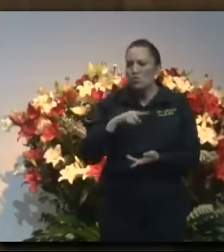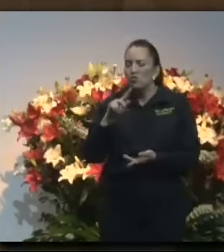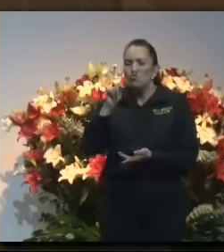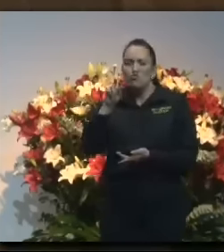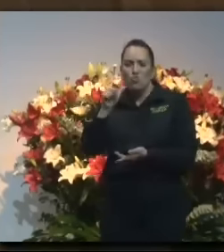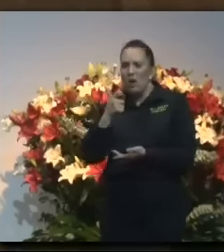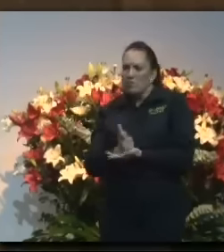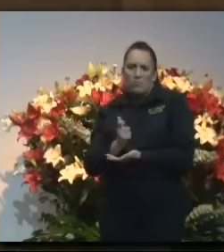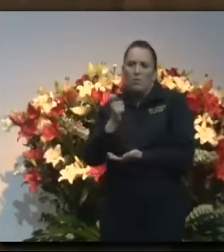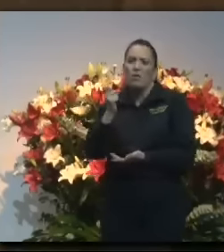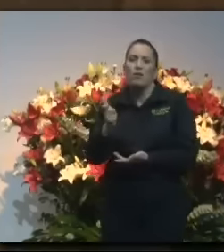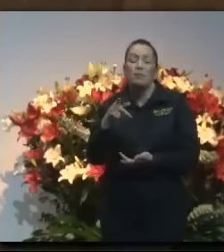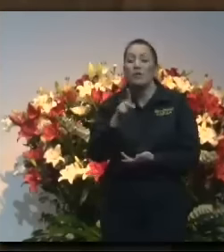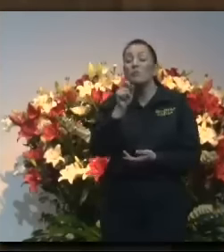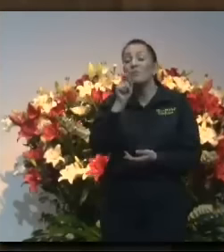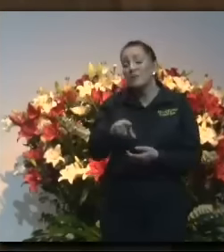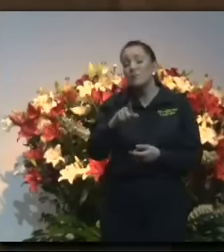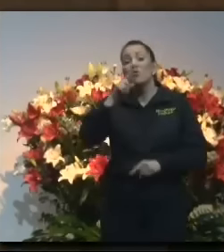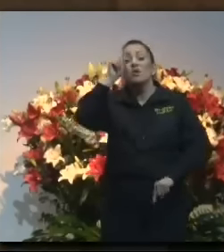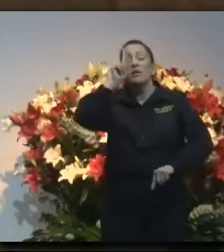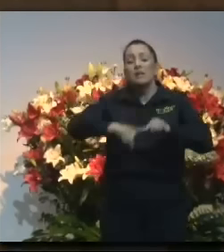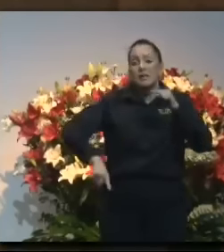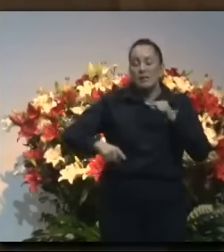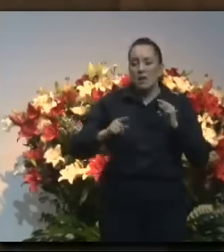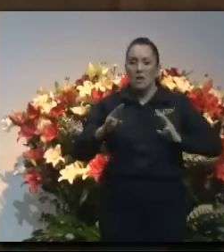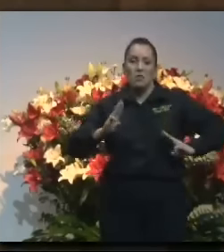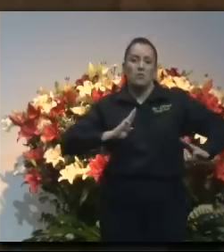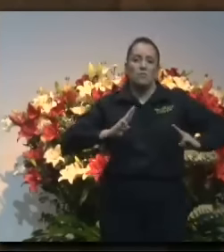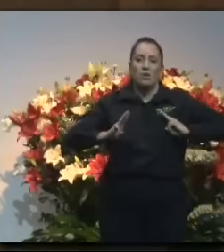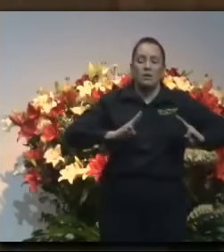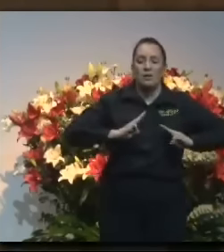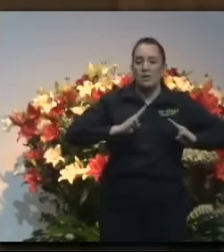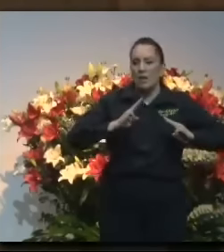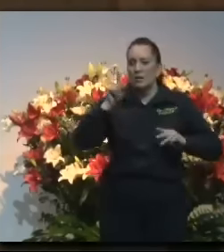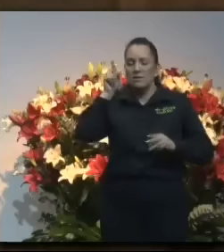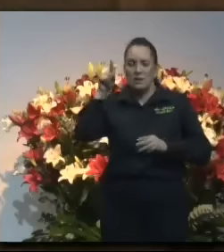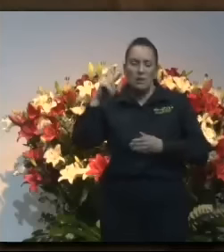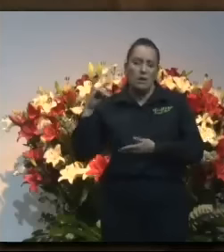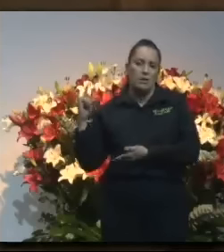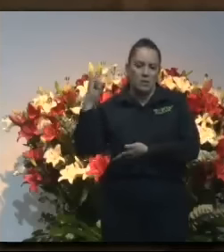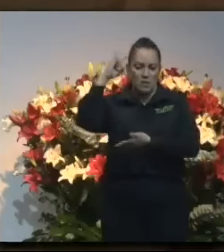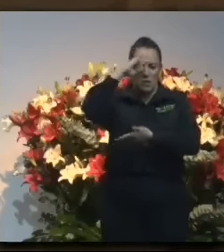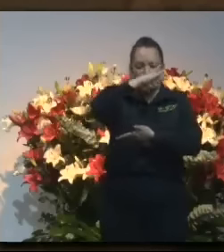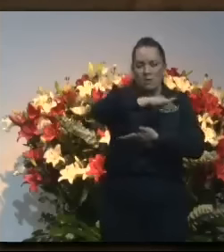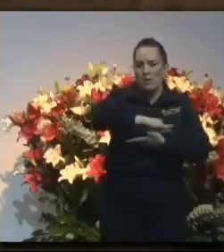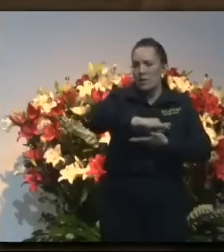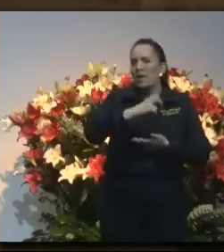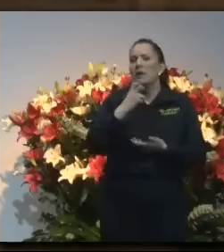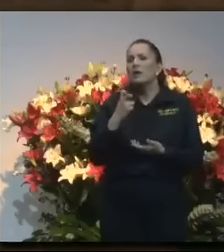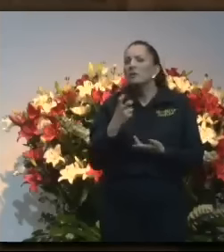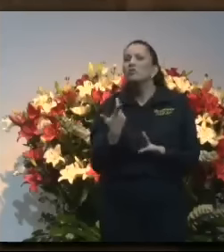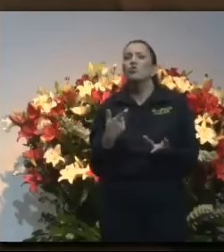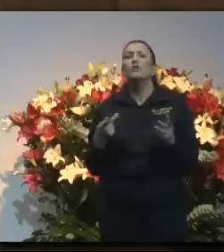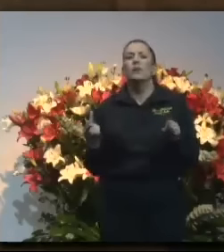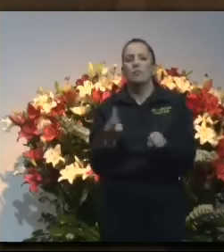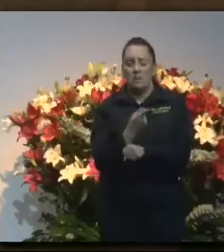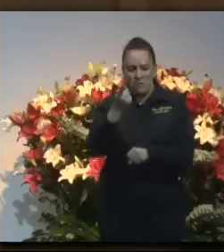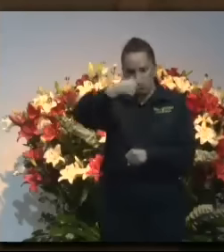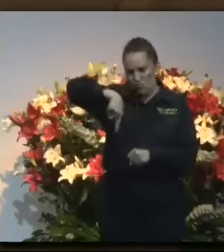quitar a los militares de las aduanas, ya que esto está, es un ámbito que a la ONU le está preocupando y está mandando advertencias?